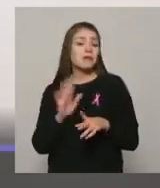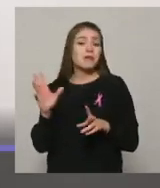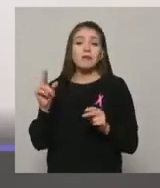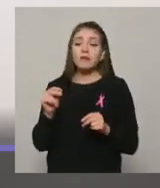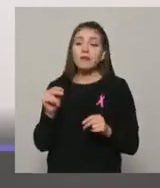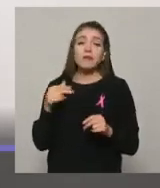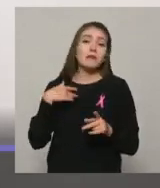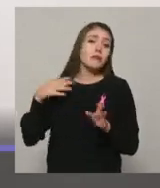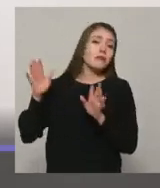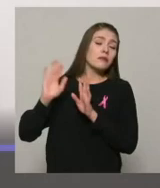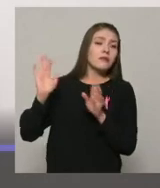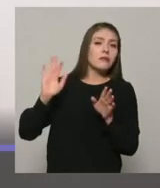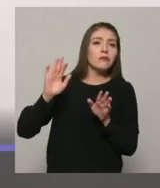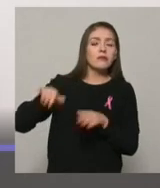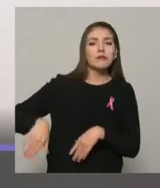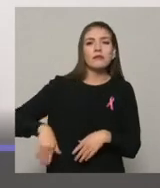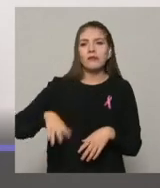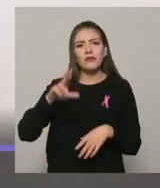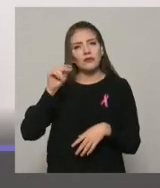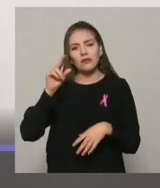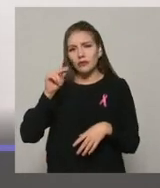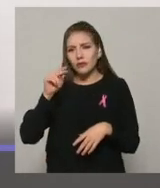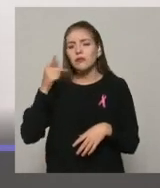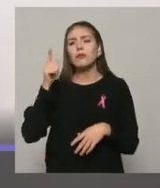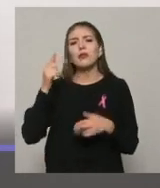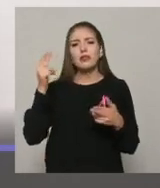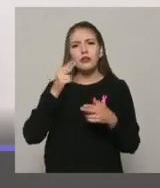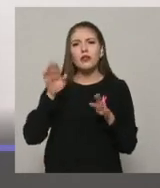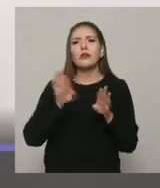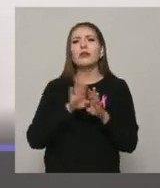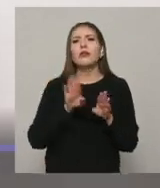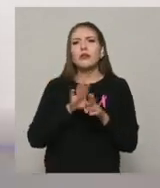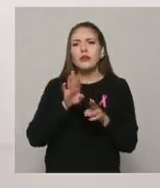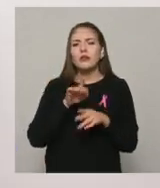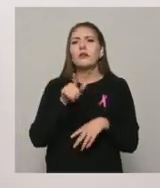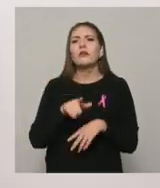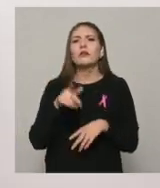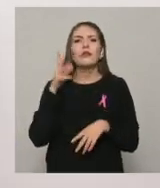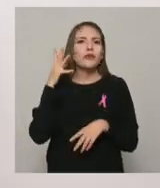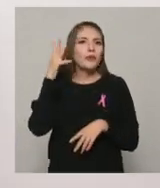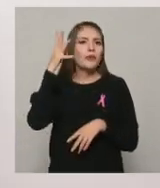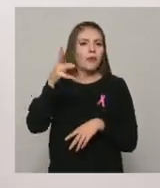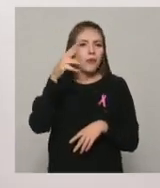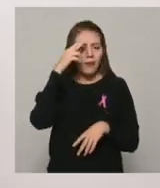Entonces, resolver cómo vamos a tener la energía de México del futuro también se tiene que hacer en el